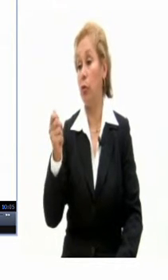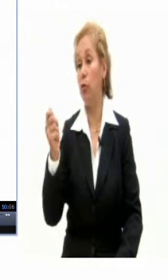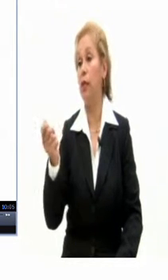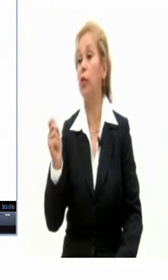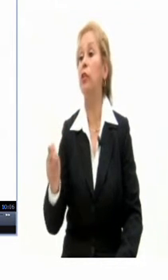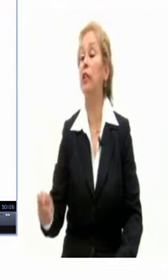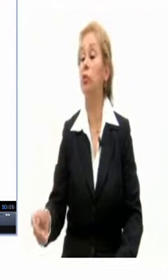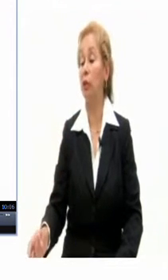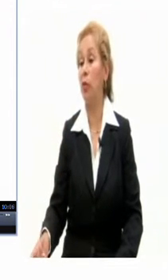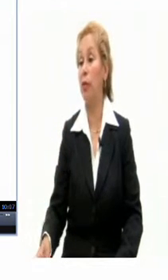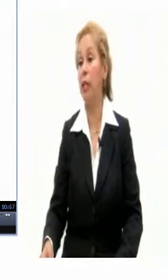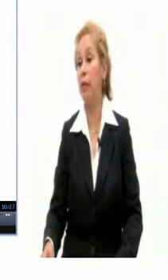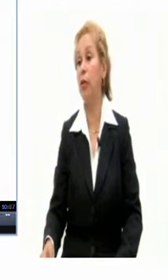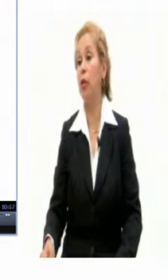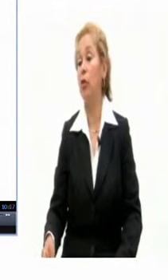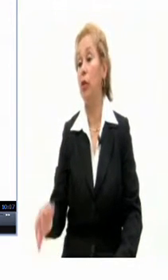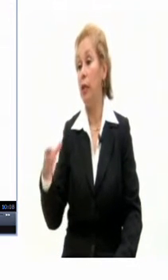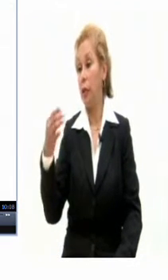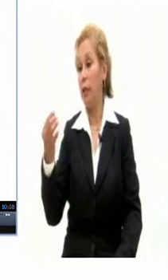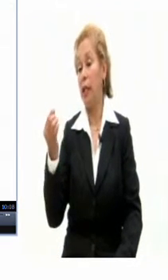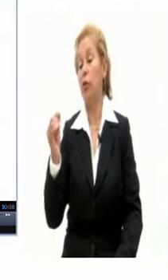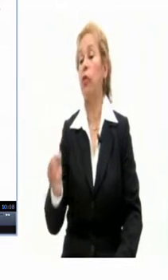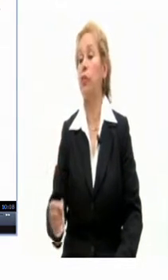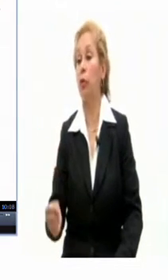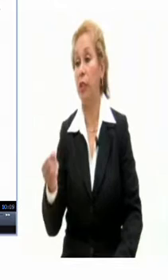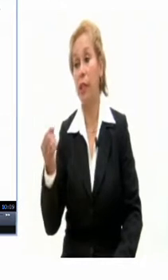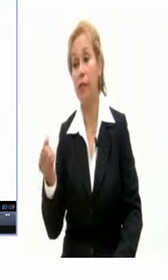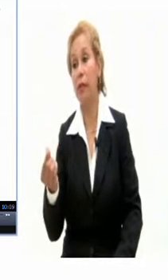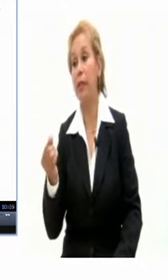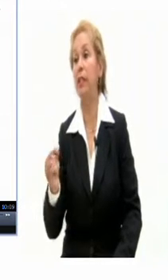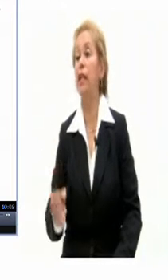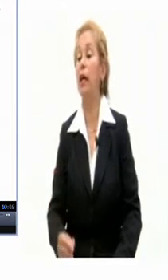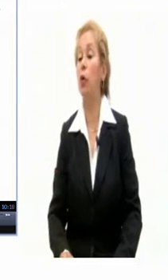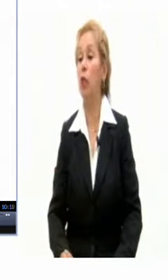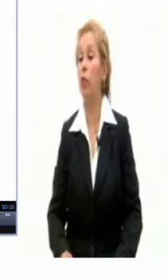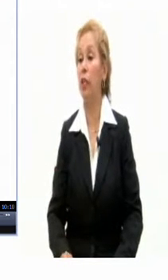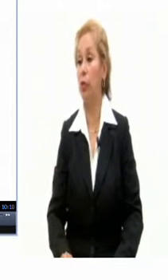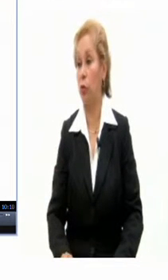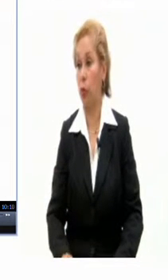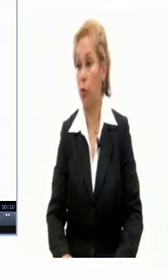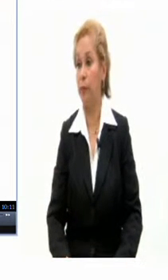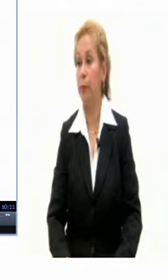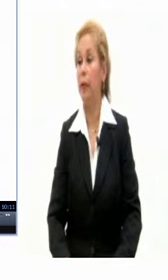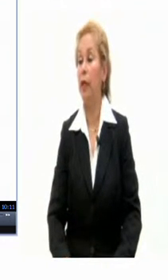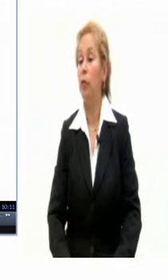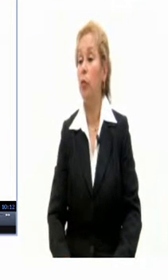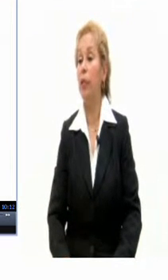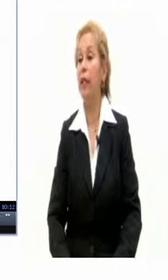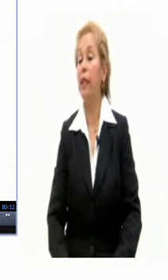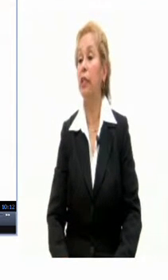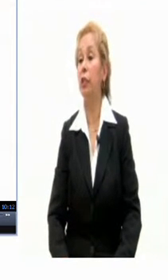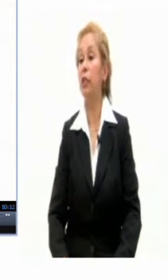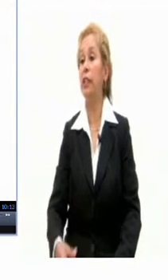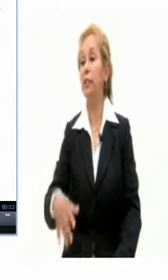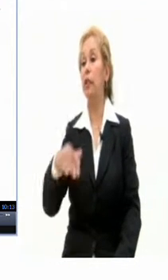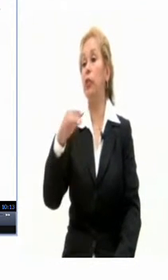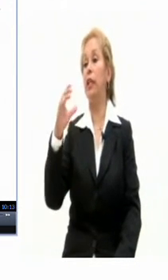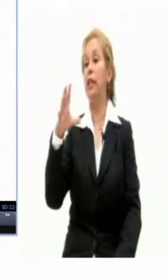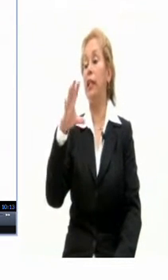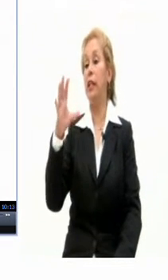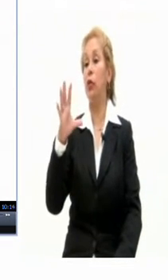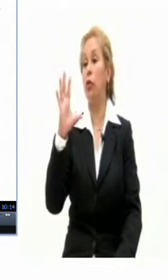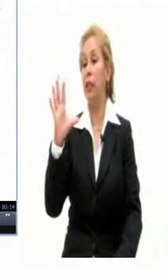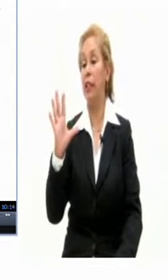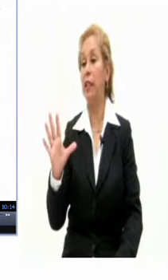sus objetivos, ¿no?, el de optar su grado académico que le corresponde, ya sea de maestría o de doctor. Muy bien, entonces